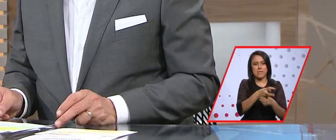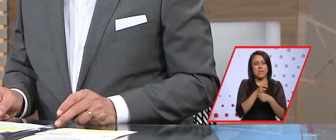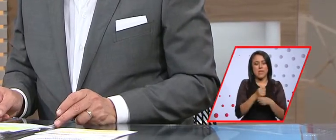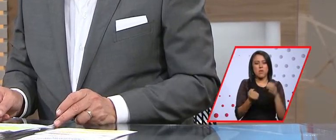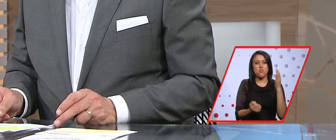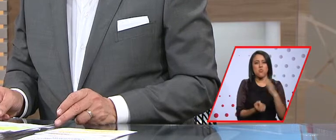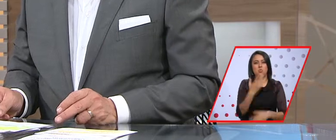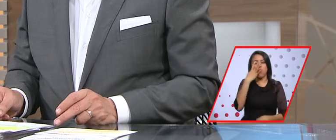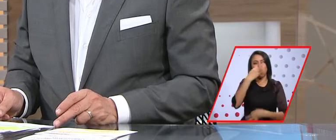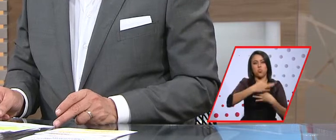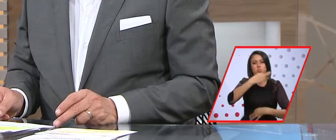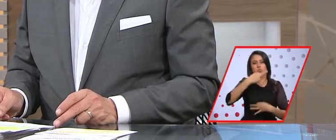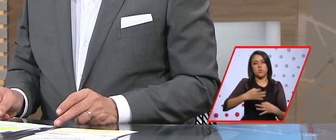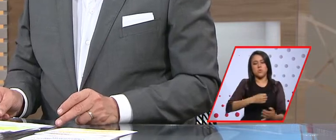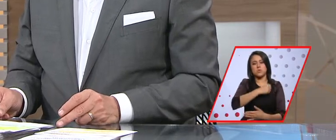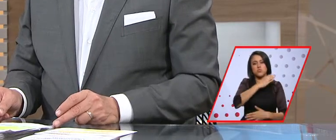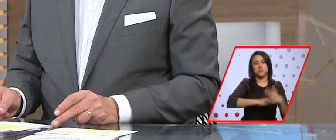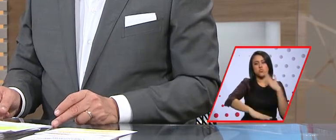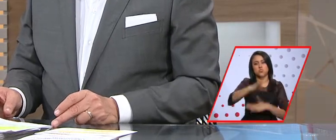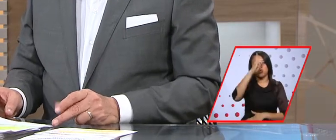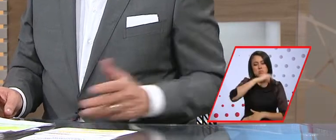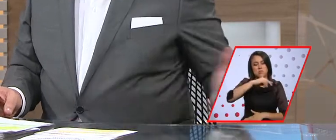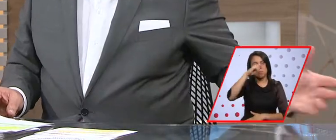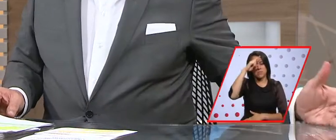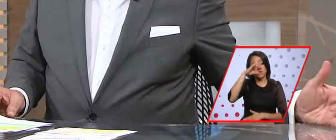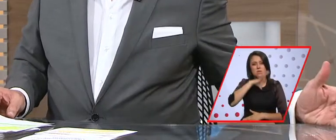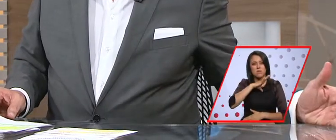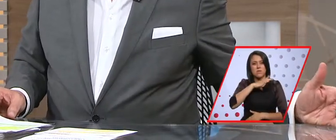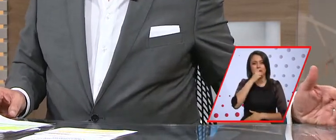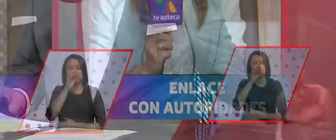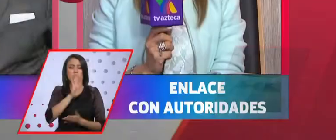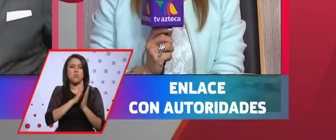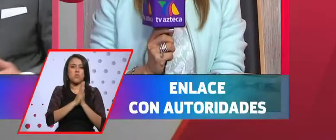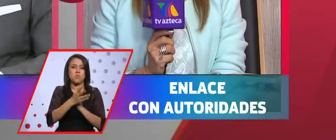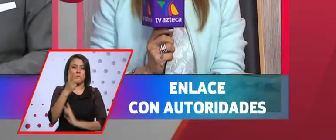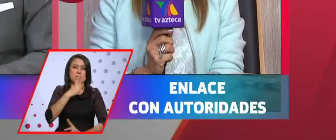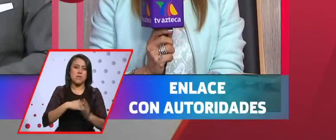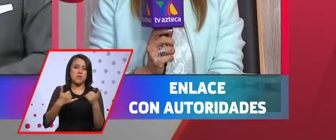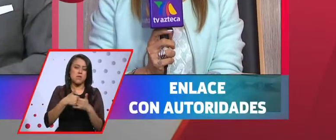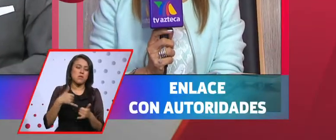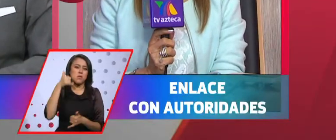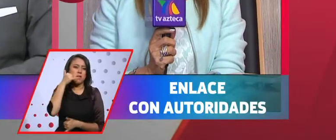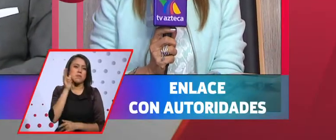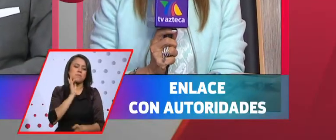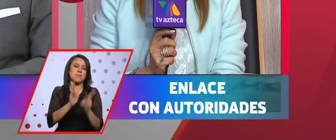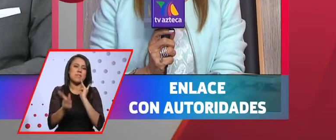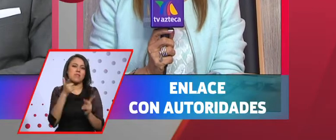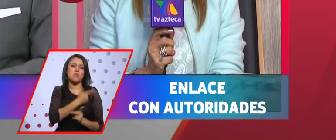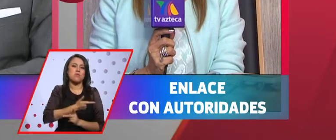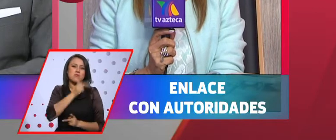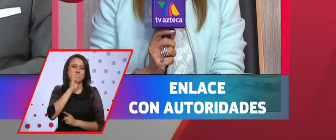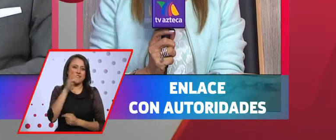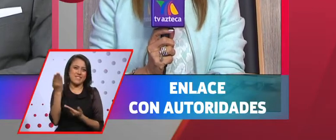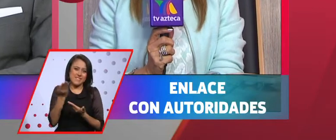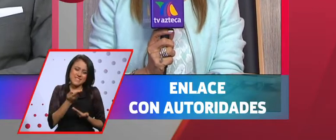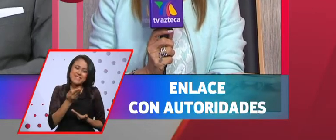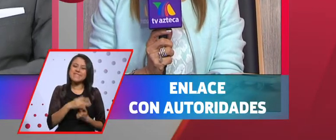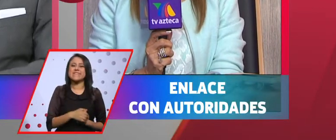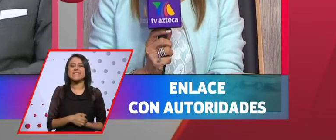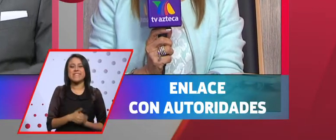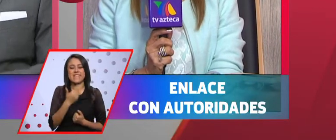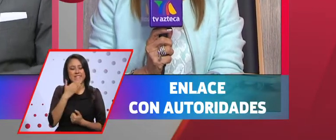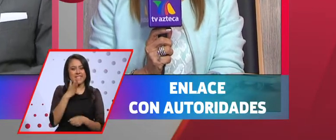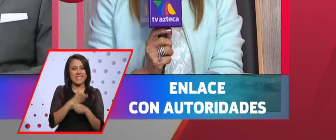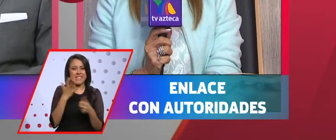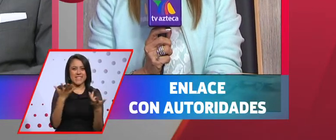presidente del Tribunal Superior de Justicia de la Ciudad de México, corre una invitación, invítalo a tomar un café con nosotros, a platicar claro el estudio, sí. Me va a dar mucho gusto recibirlo por supuesto. Aquí. Claro que sí,